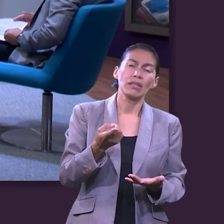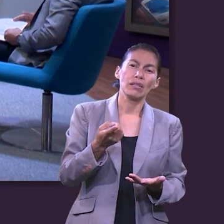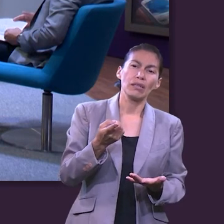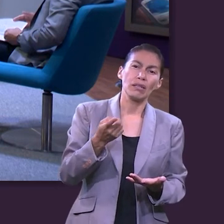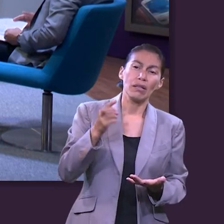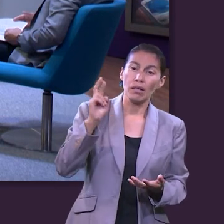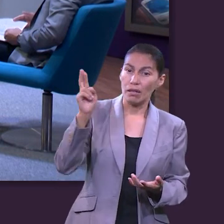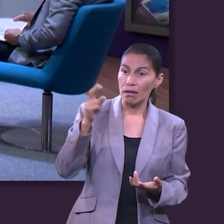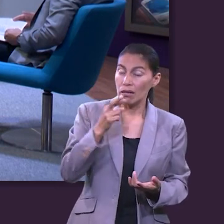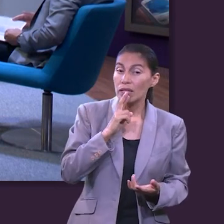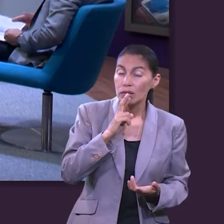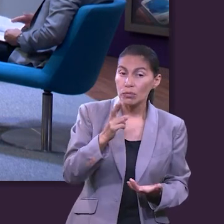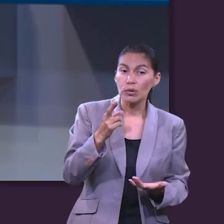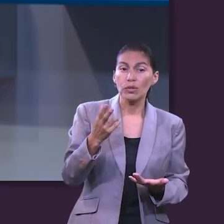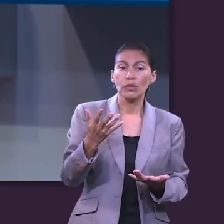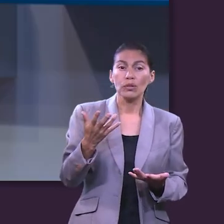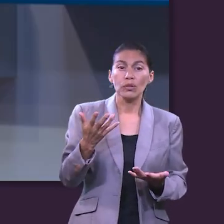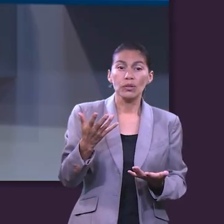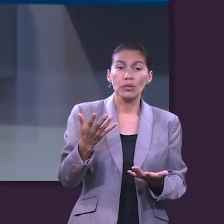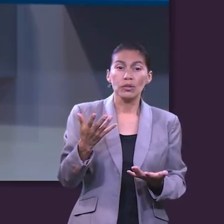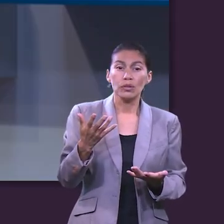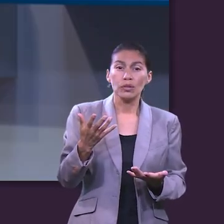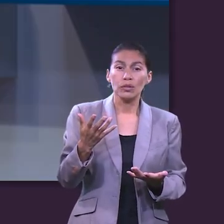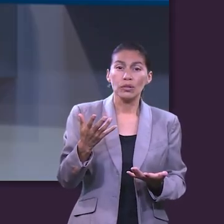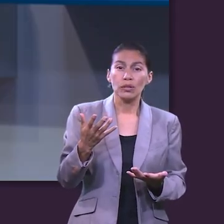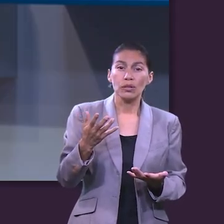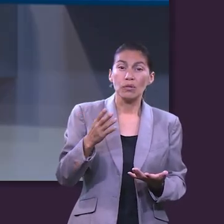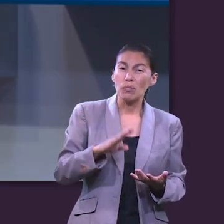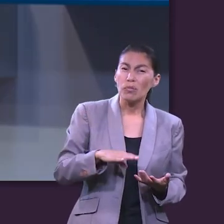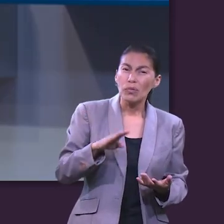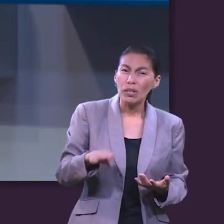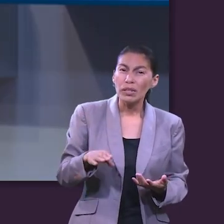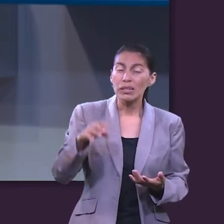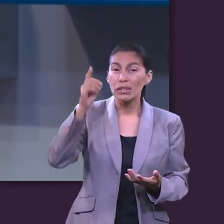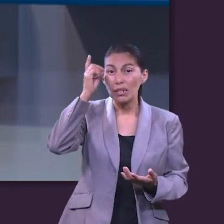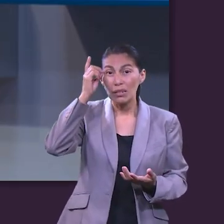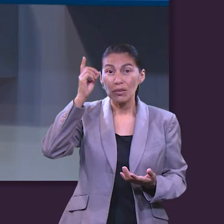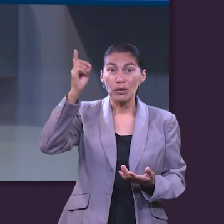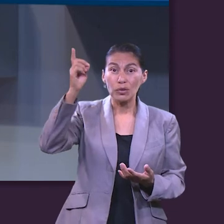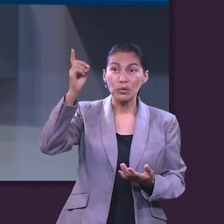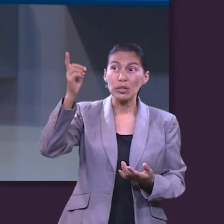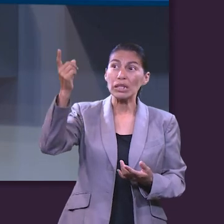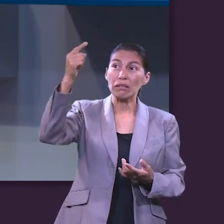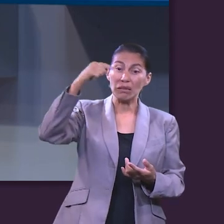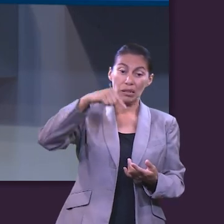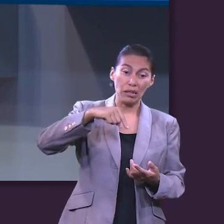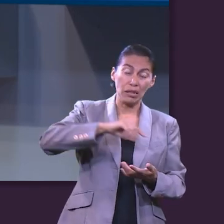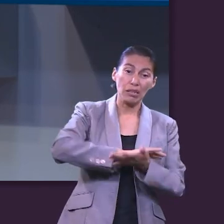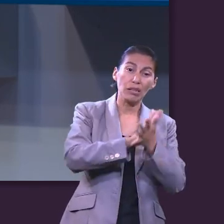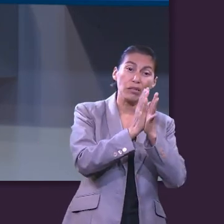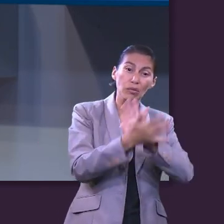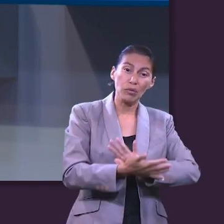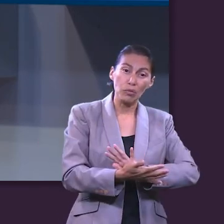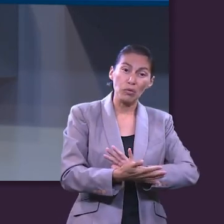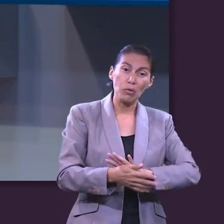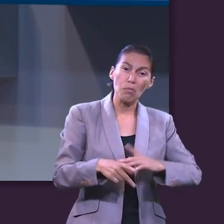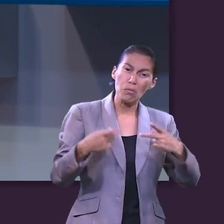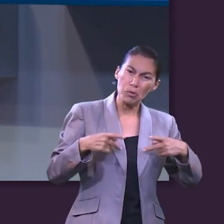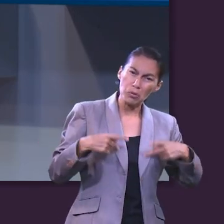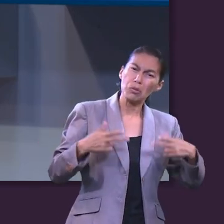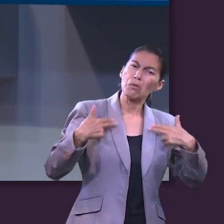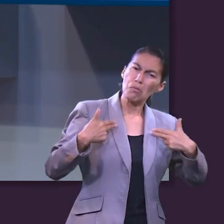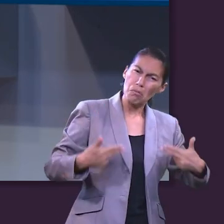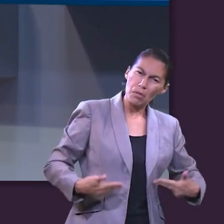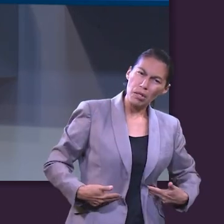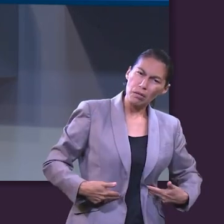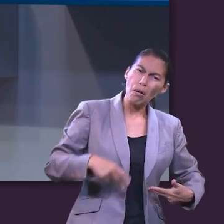contexto general también respondió a este evento que era la muerte de un Dios, ¿no? Que era 100% humano, pero